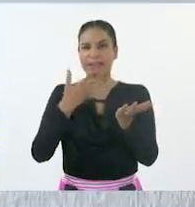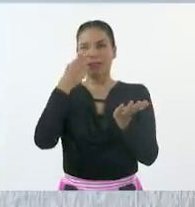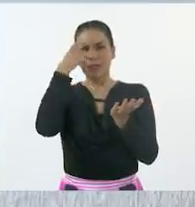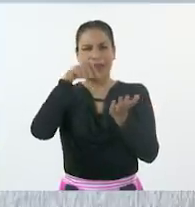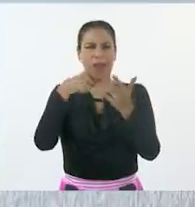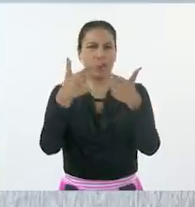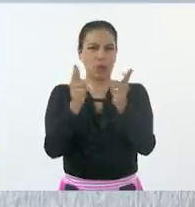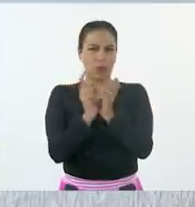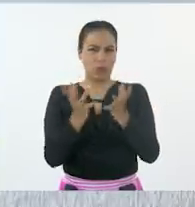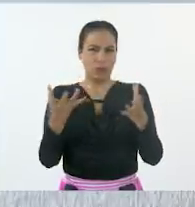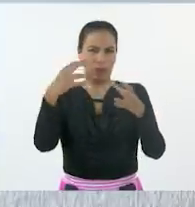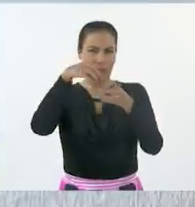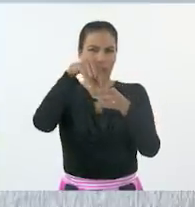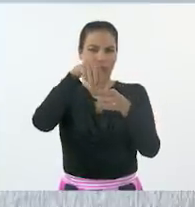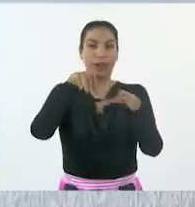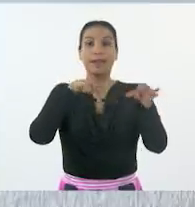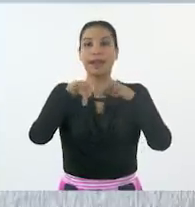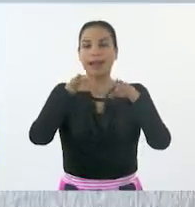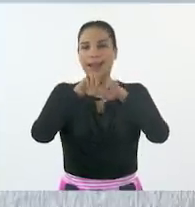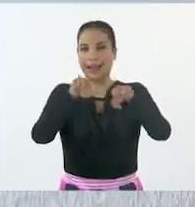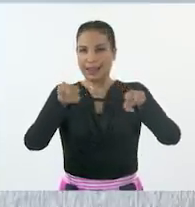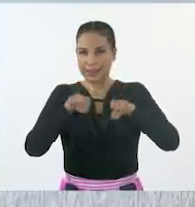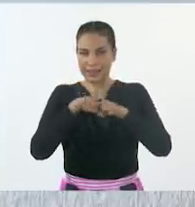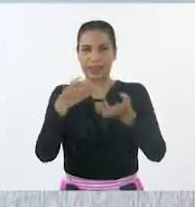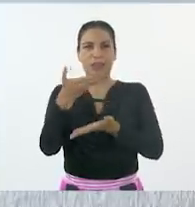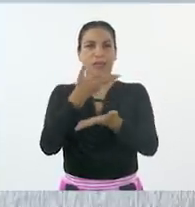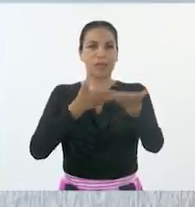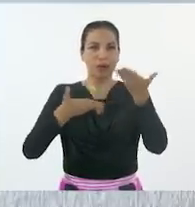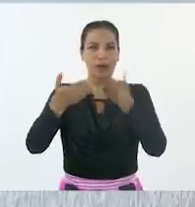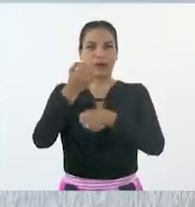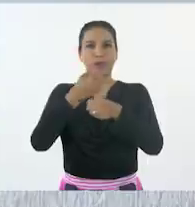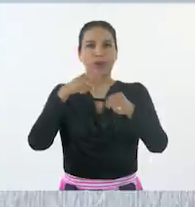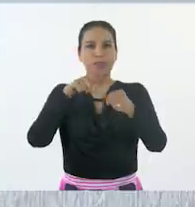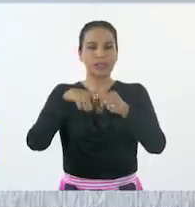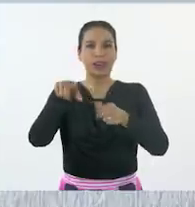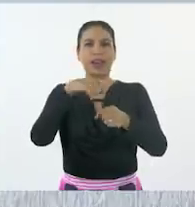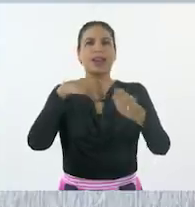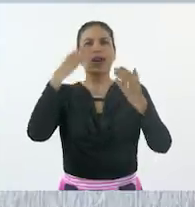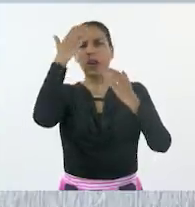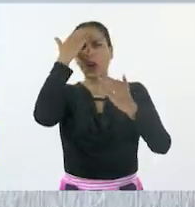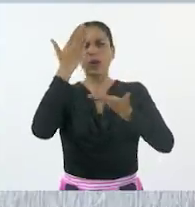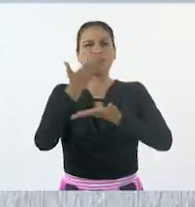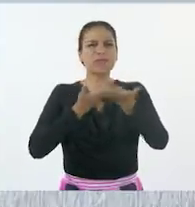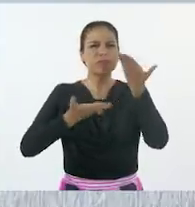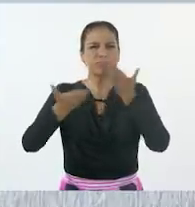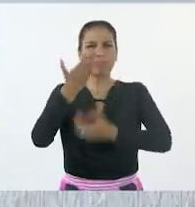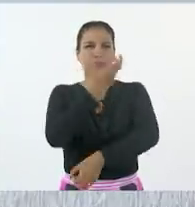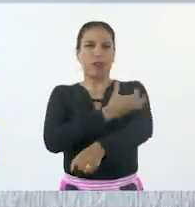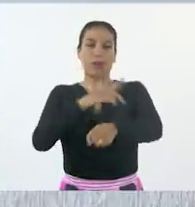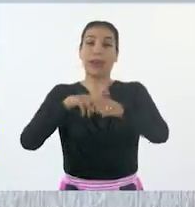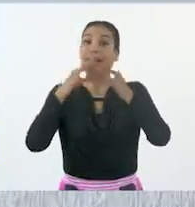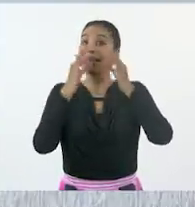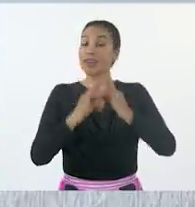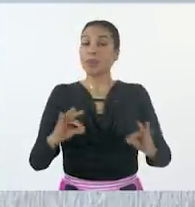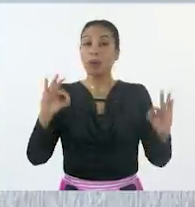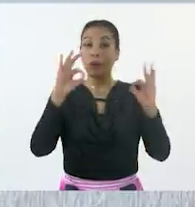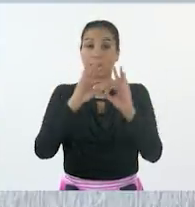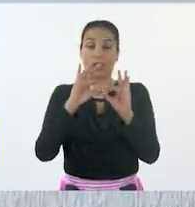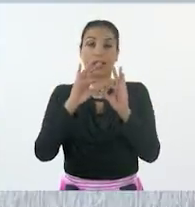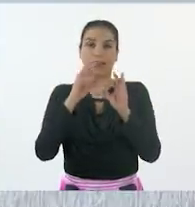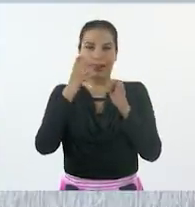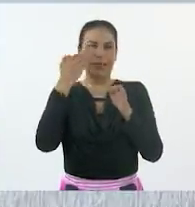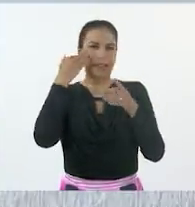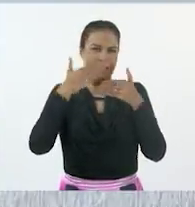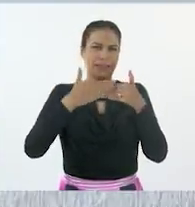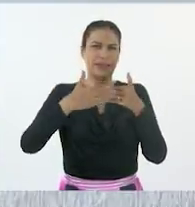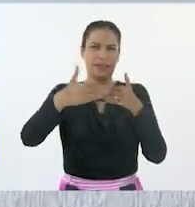en este grupo, el trabajo en equipo, el socializar más, el conocer a tus compañeros. Es súper importante que en esta